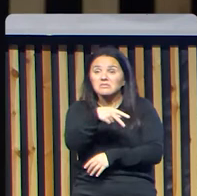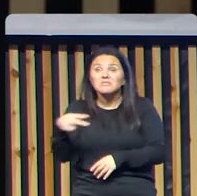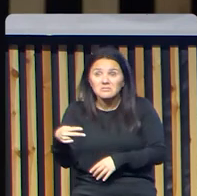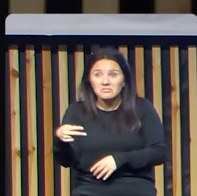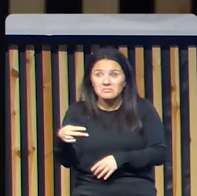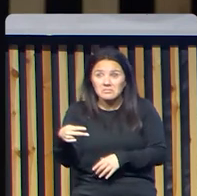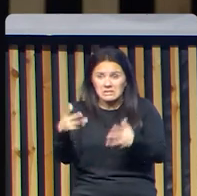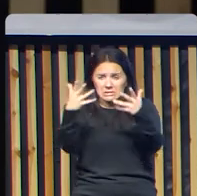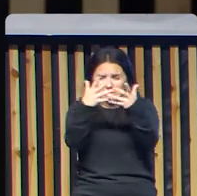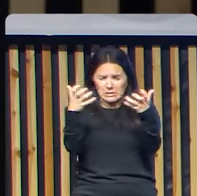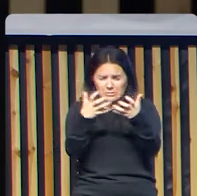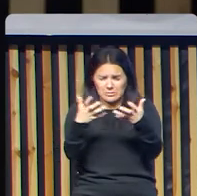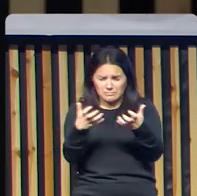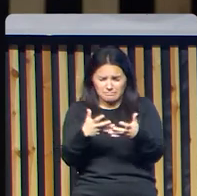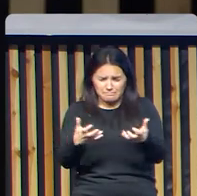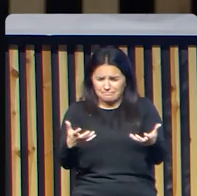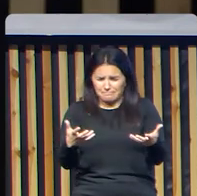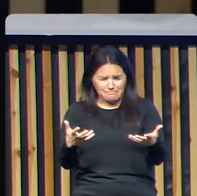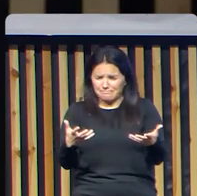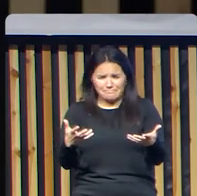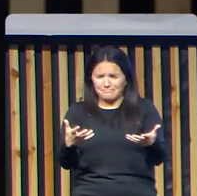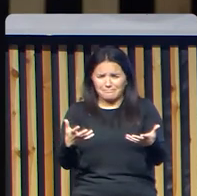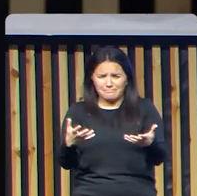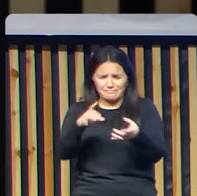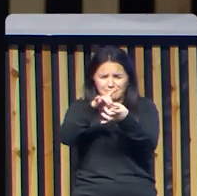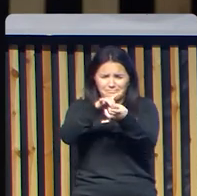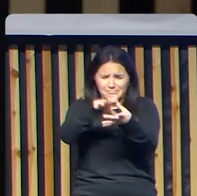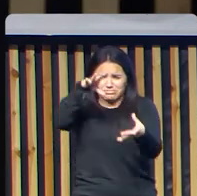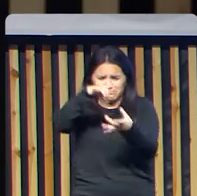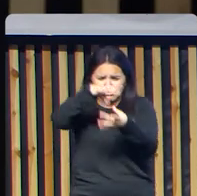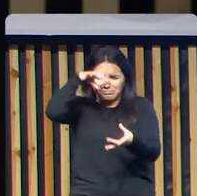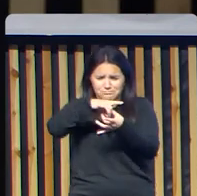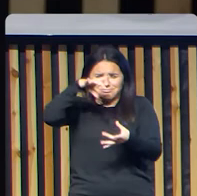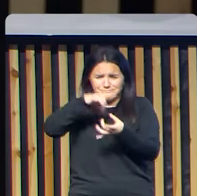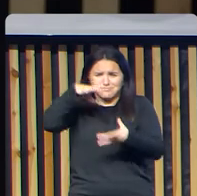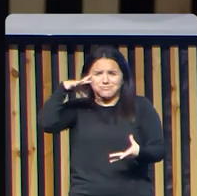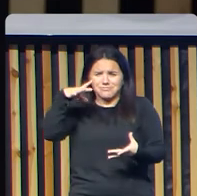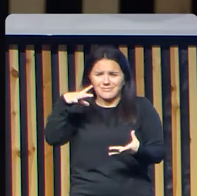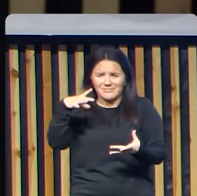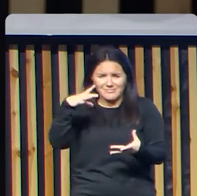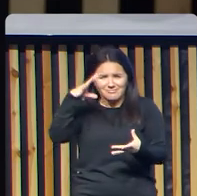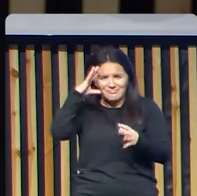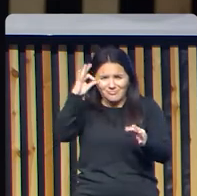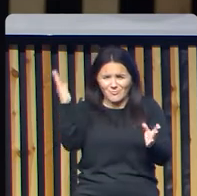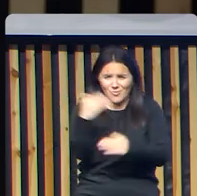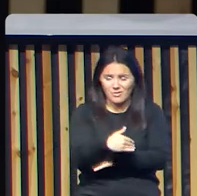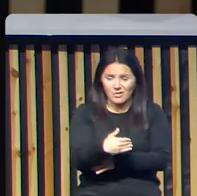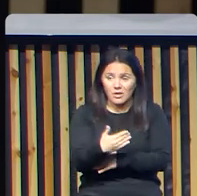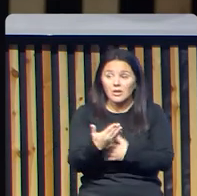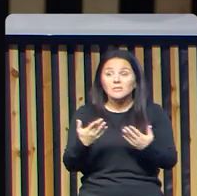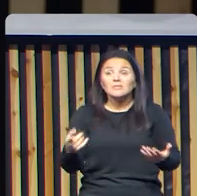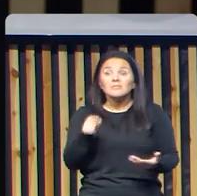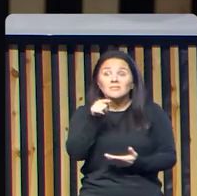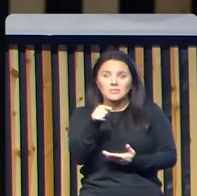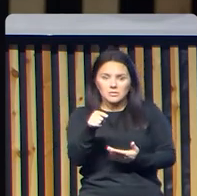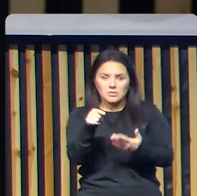engendro textual no siempre fácil de mantener la coherencia y eso se